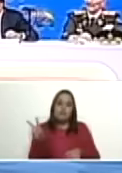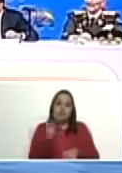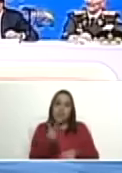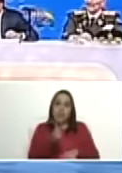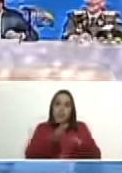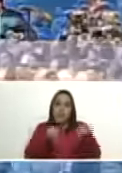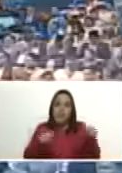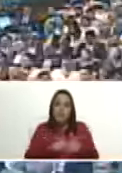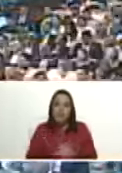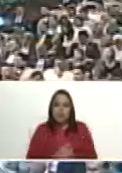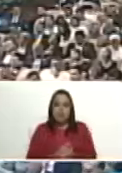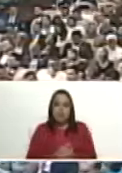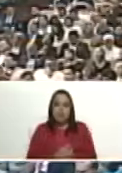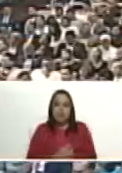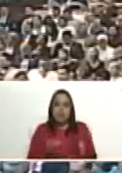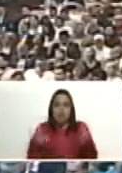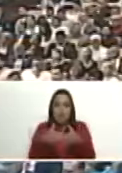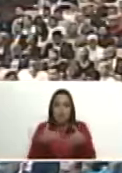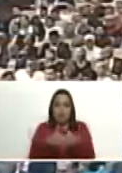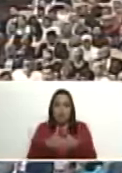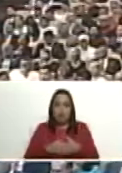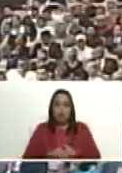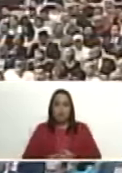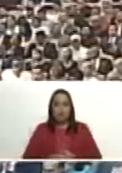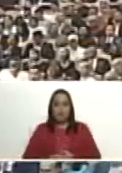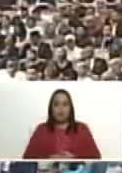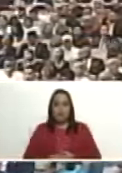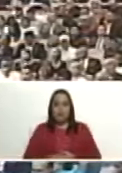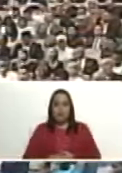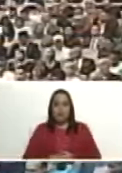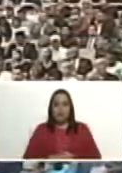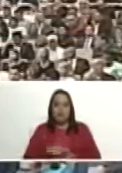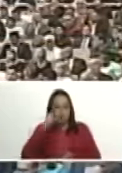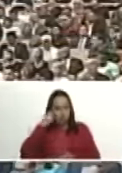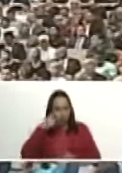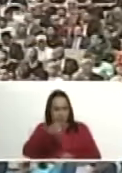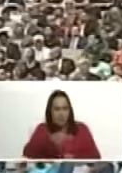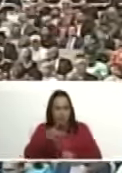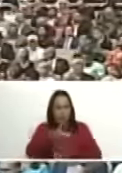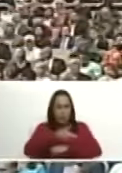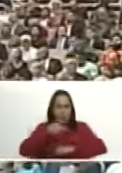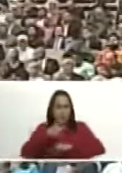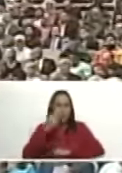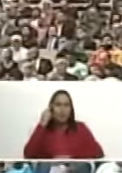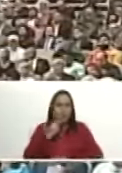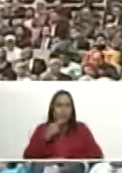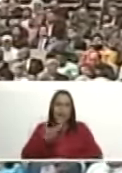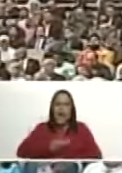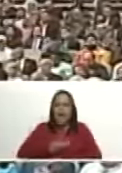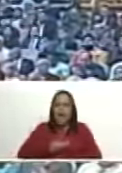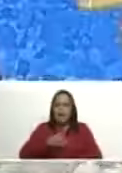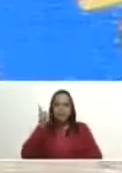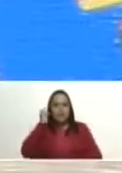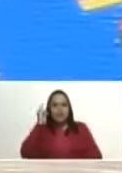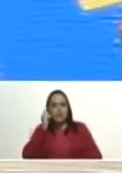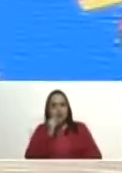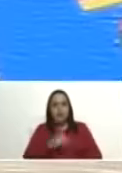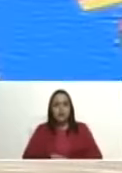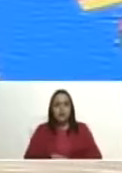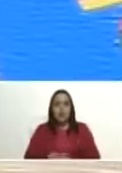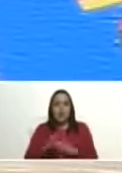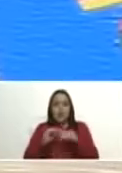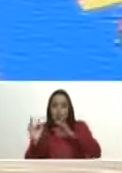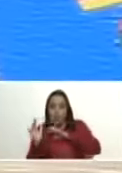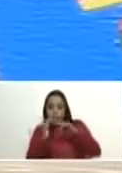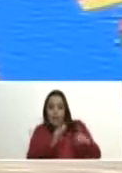las incursiones gobernador del Estado Bolívar, alcaldes y alcaldesas llegaban